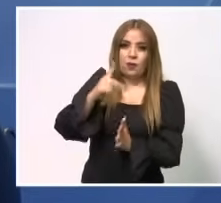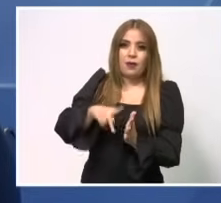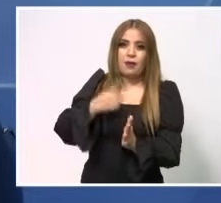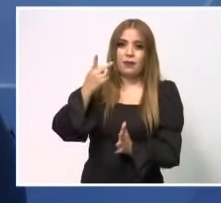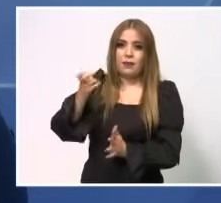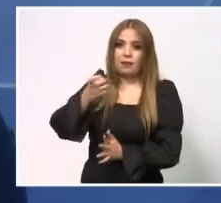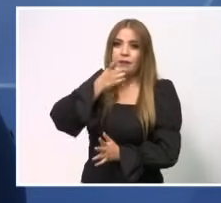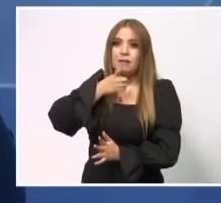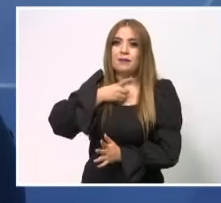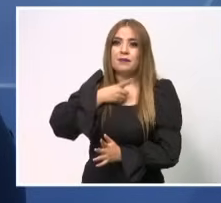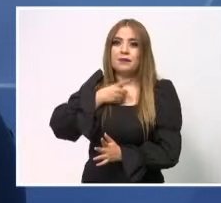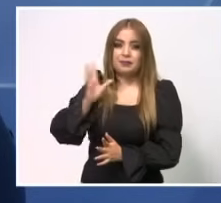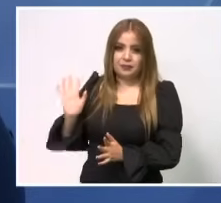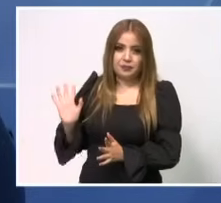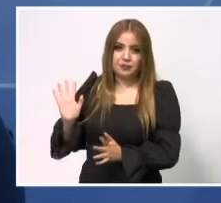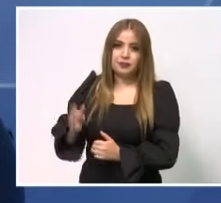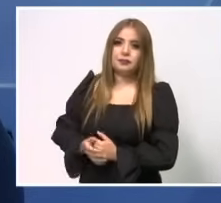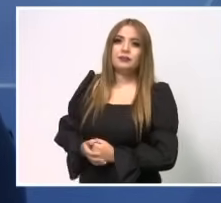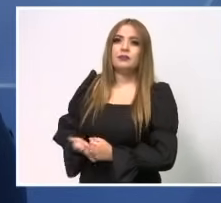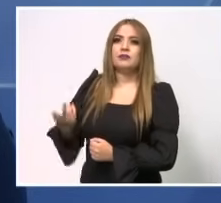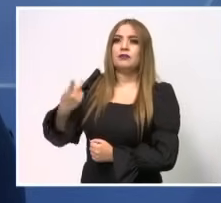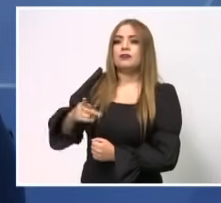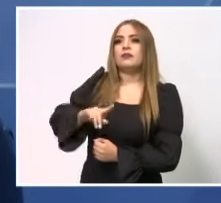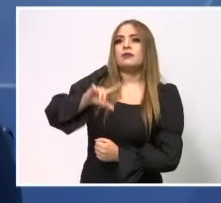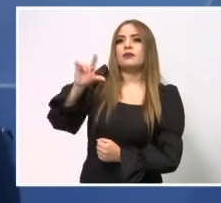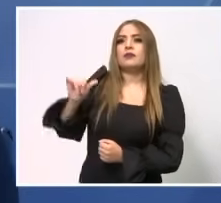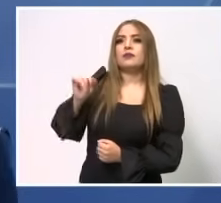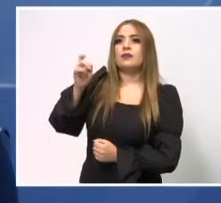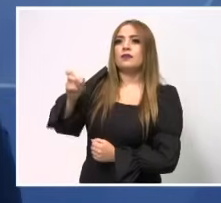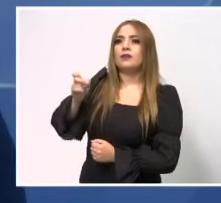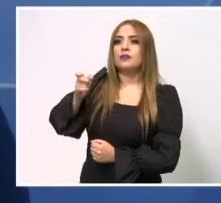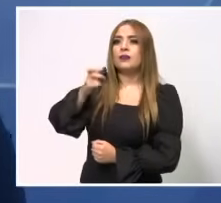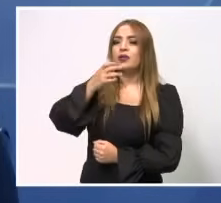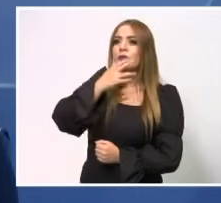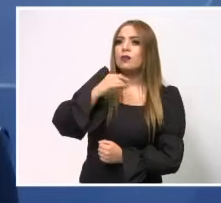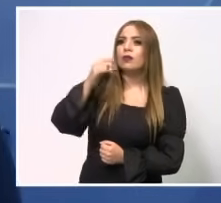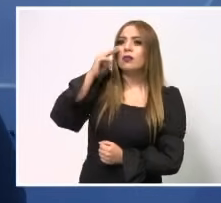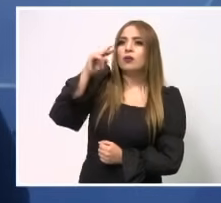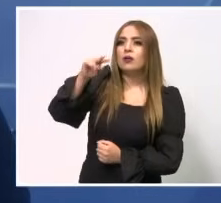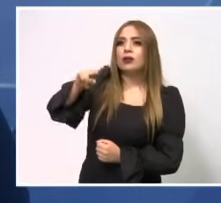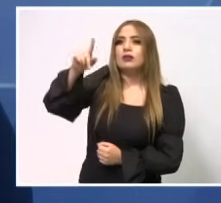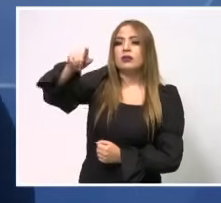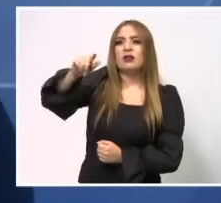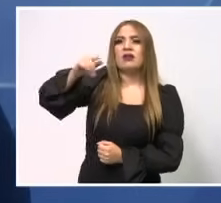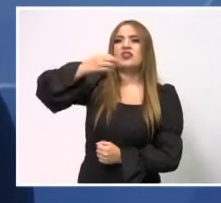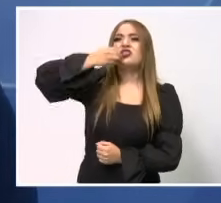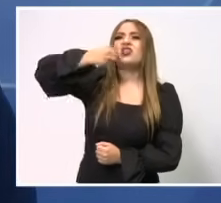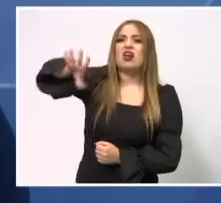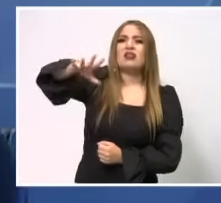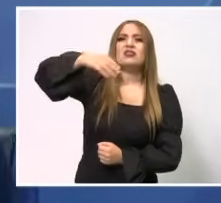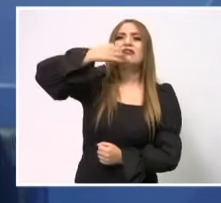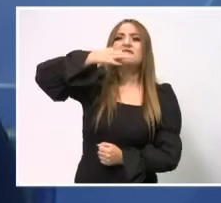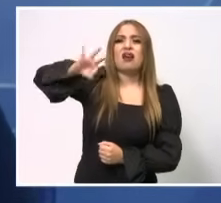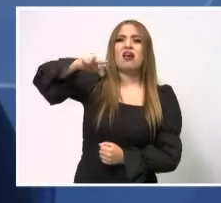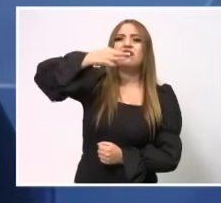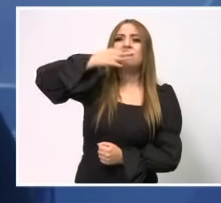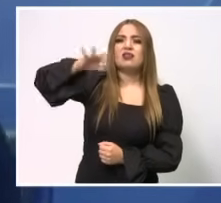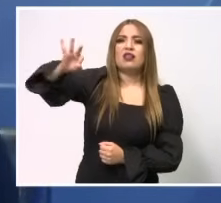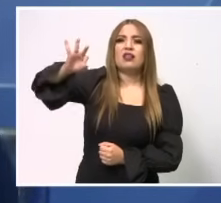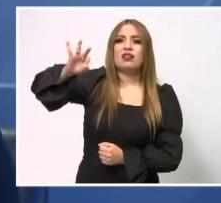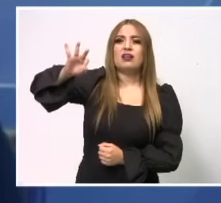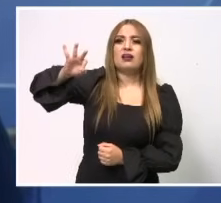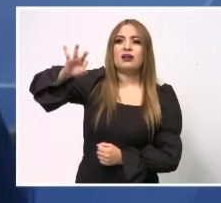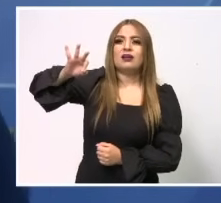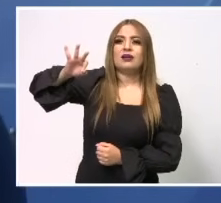por a lo que me dedico pero el Señor todavía lo alcanzó a ver que seguía insultando Y como que me hacía la seña como